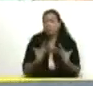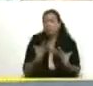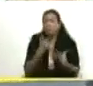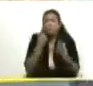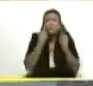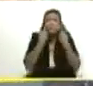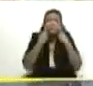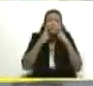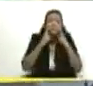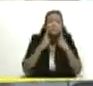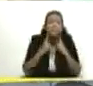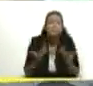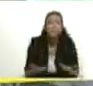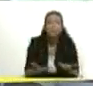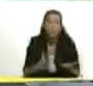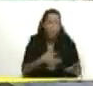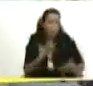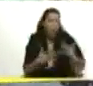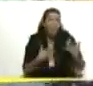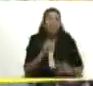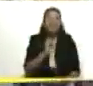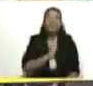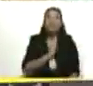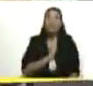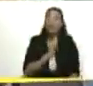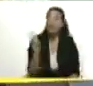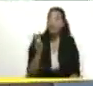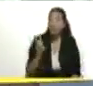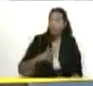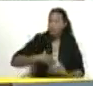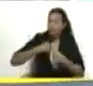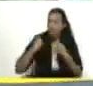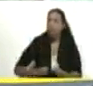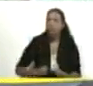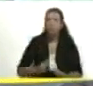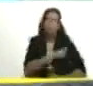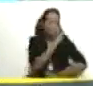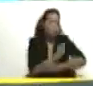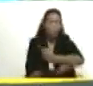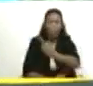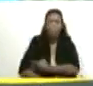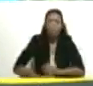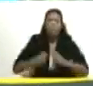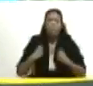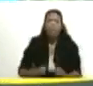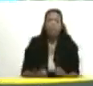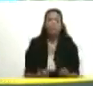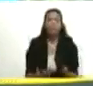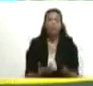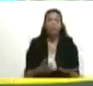Lo convertimos en ritmo, en identidad, en coraje, en fuerza.